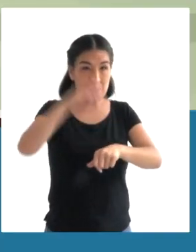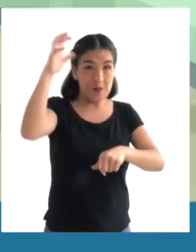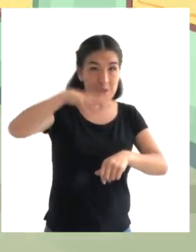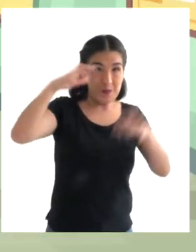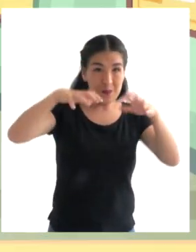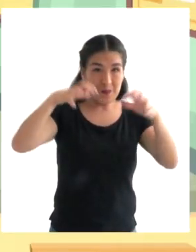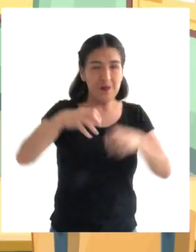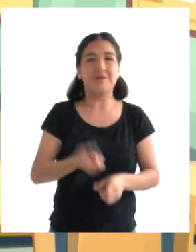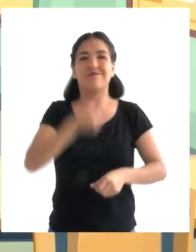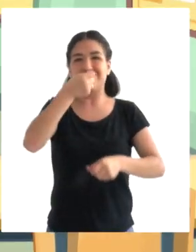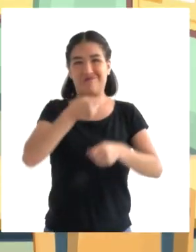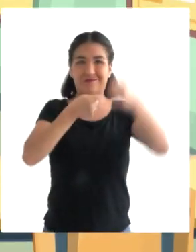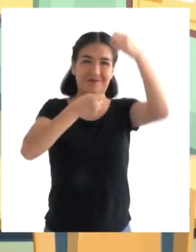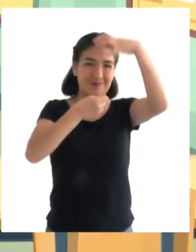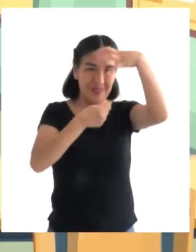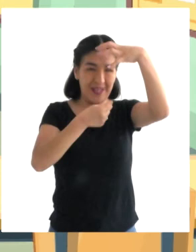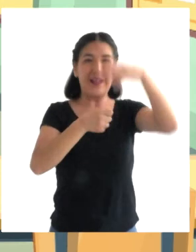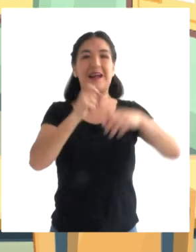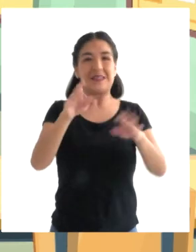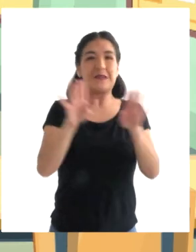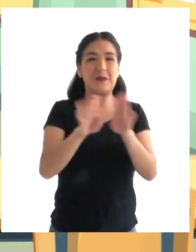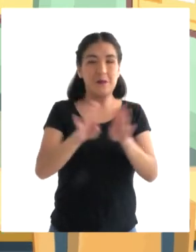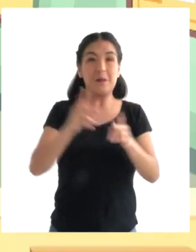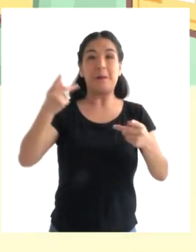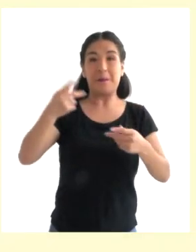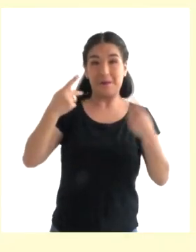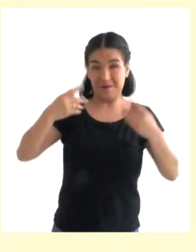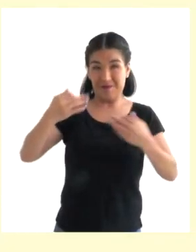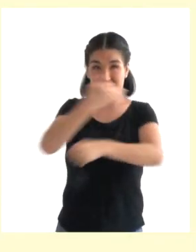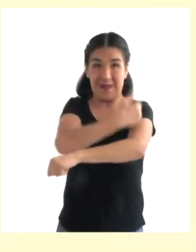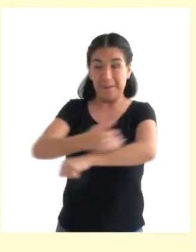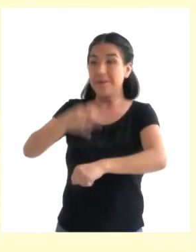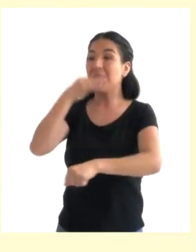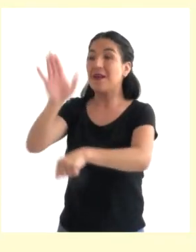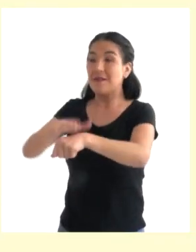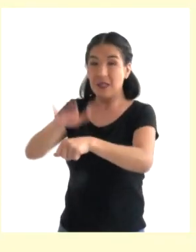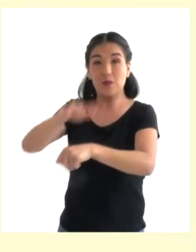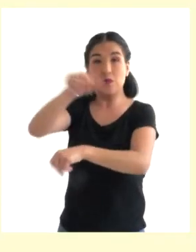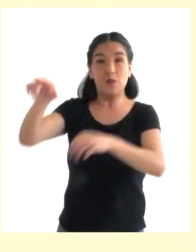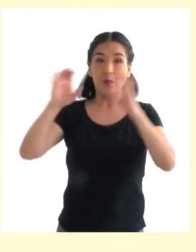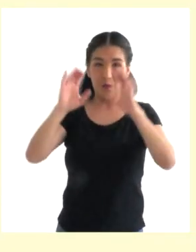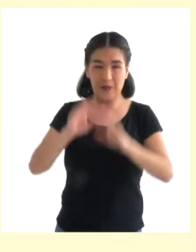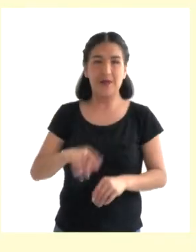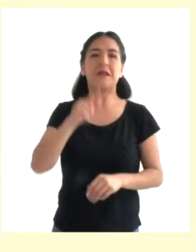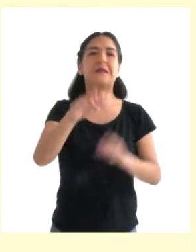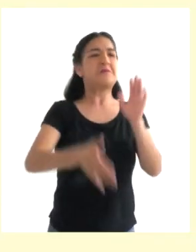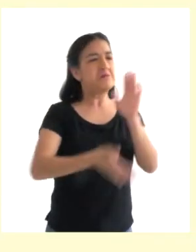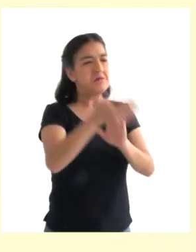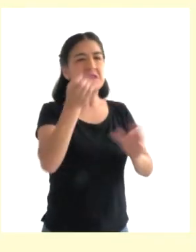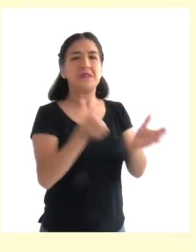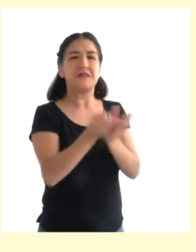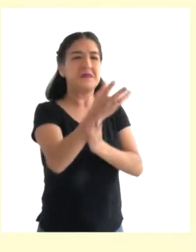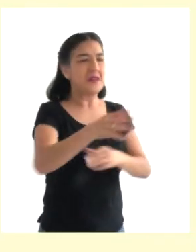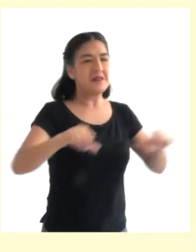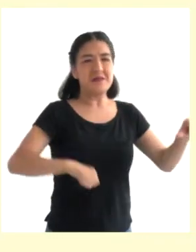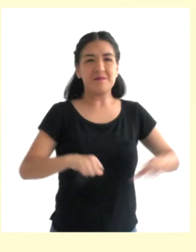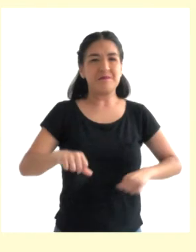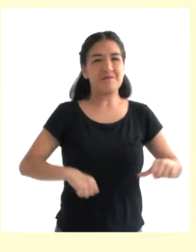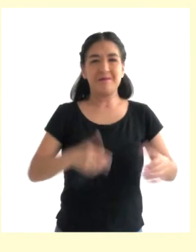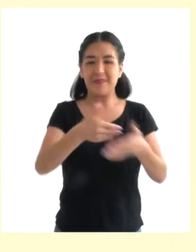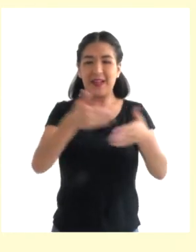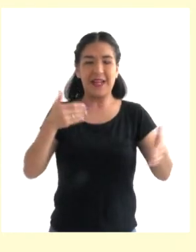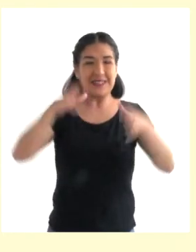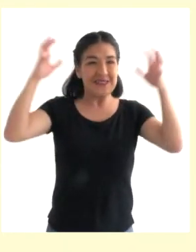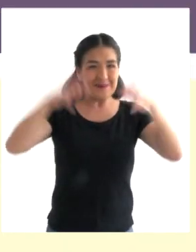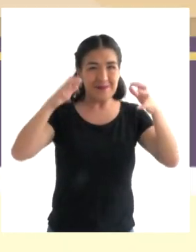sale con paraguas, le avisa a su familia que tomen precauciones, va a sus actividades y sale de ellas un poco antes de la